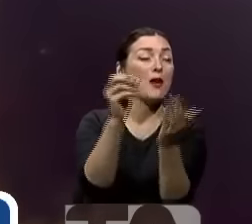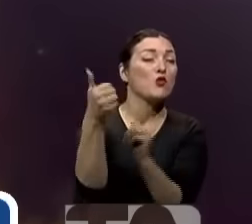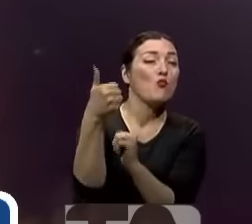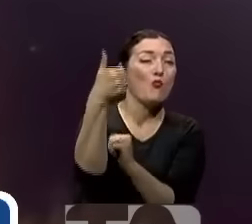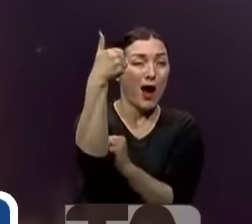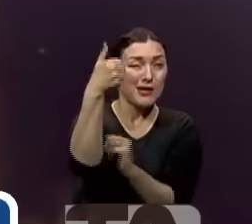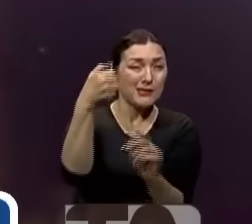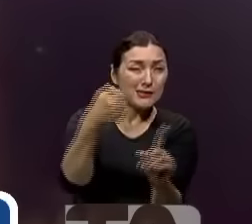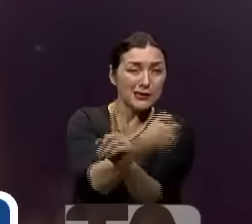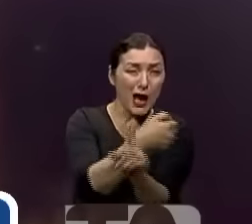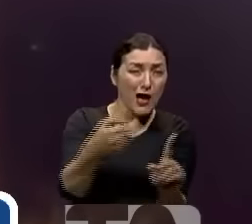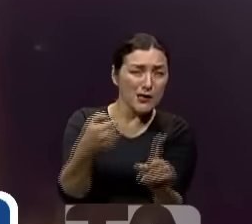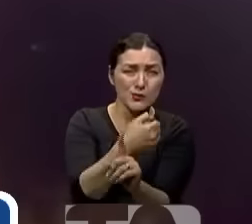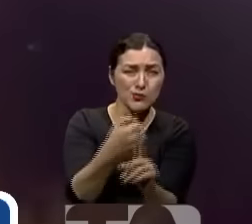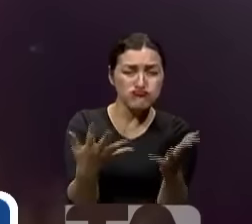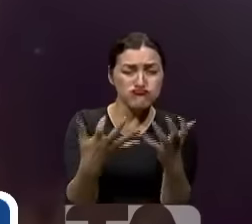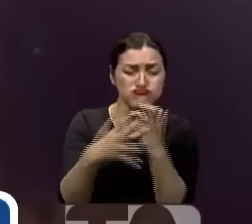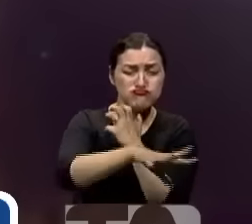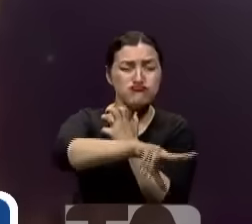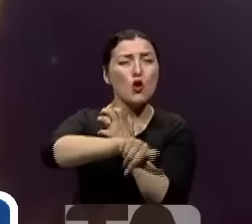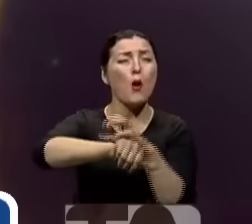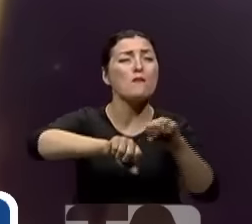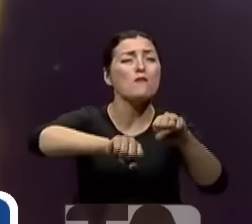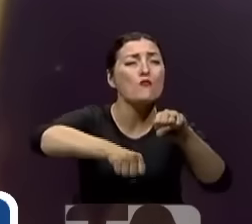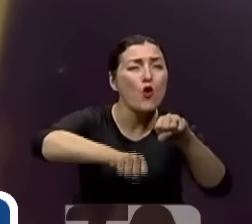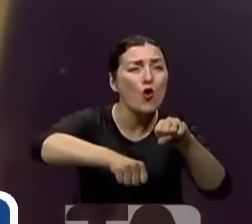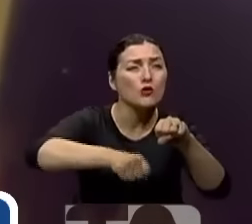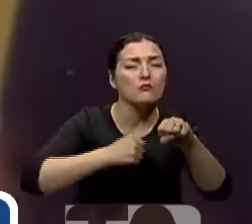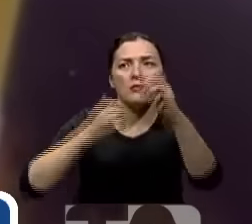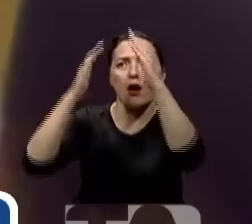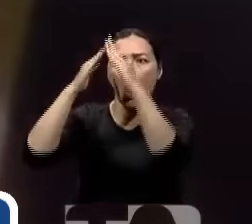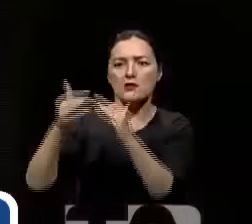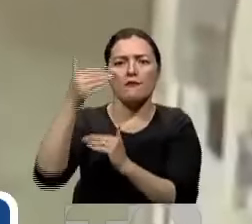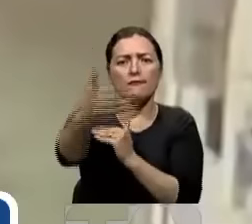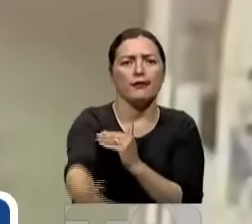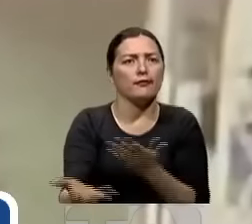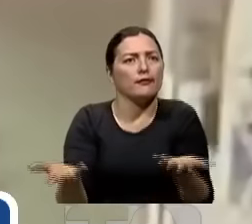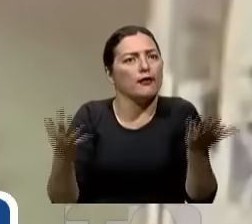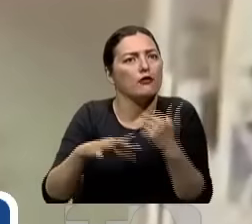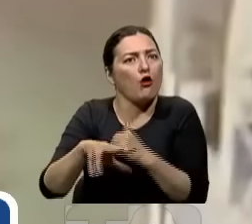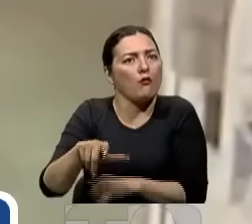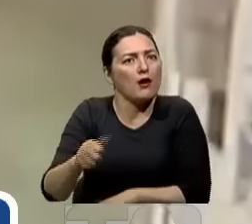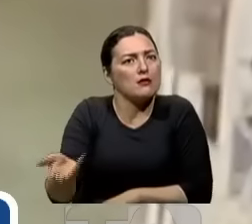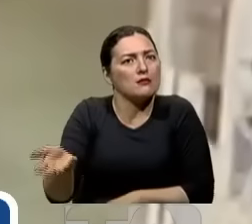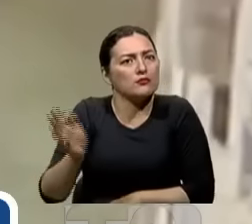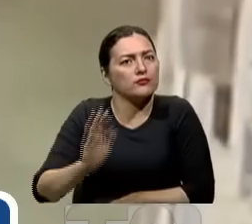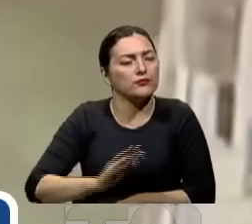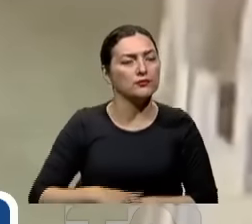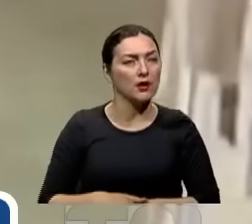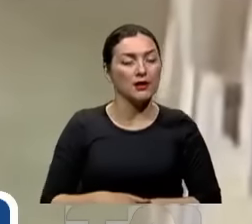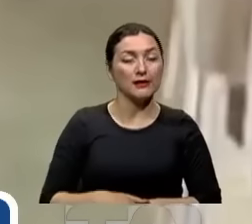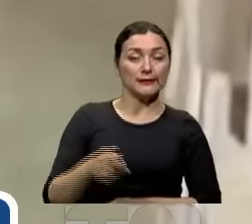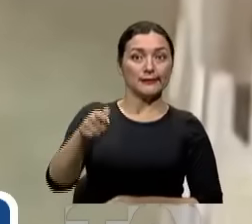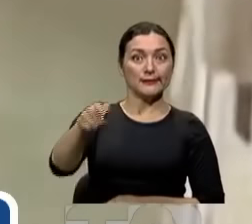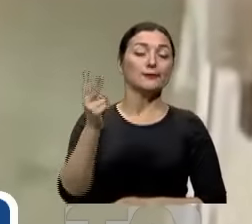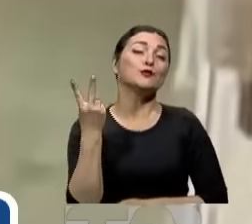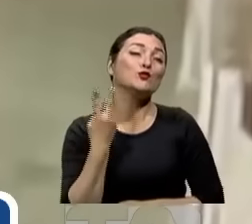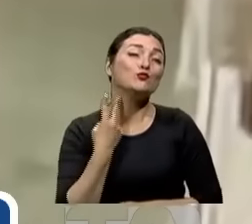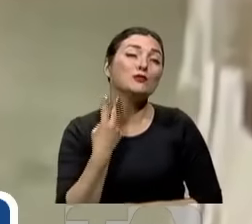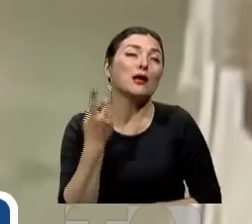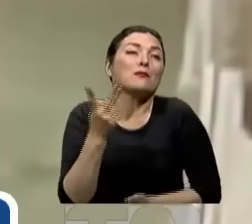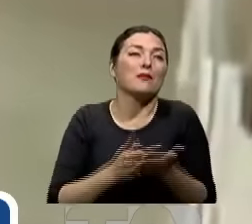un violento intento de robo de una motocicleta frente a su propio domicilio. El incidente tuvo lugar cuando la víctima